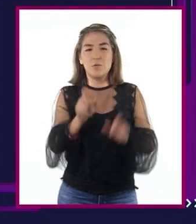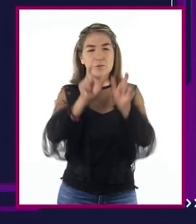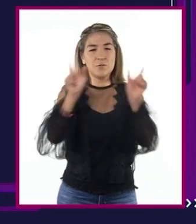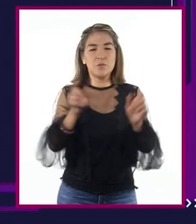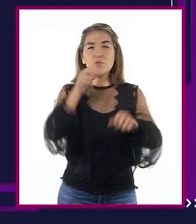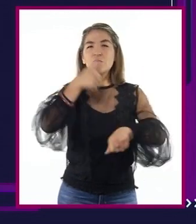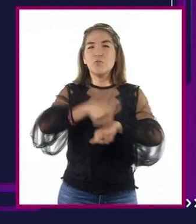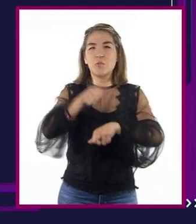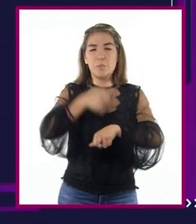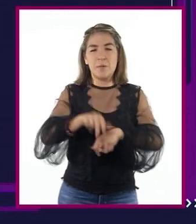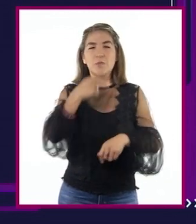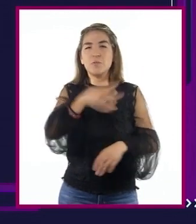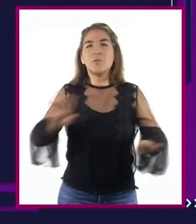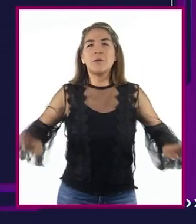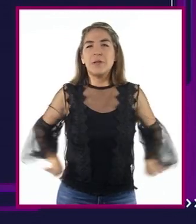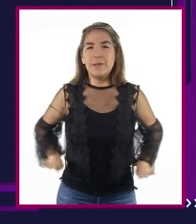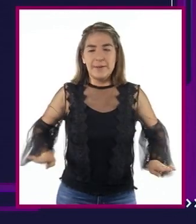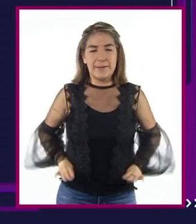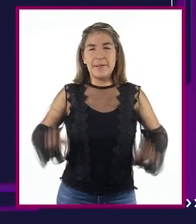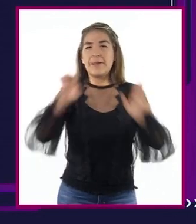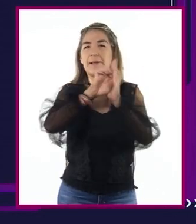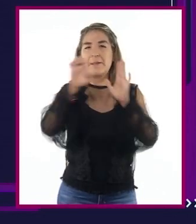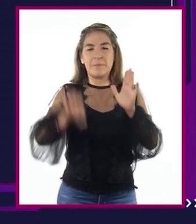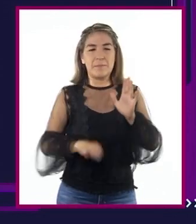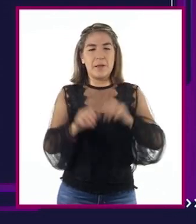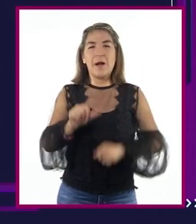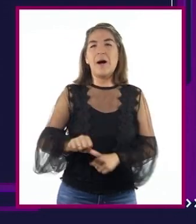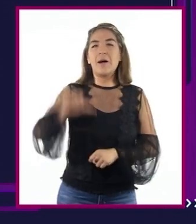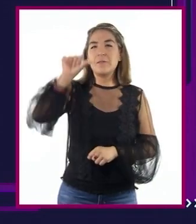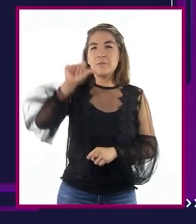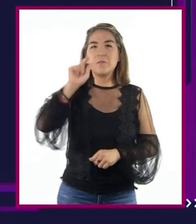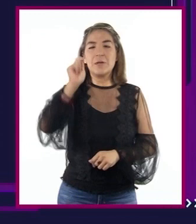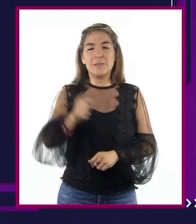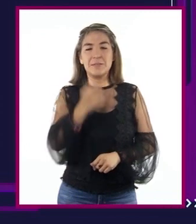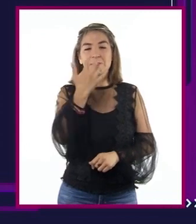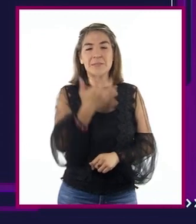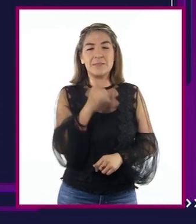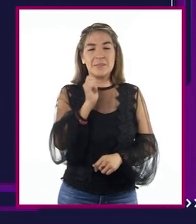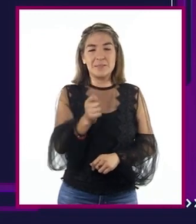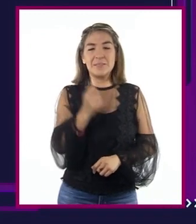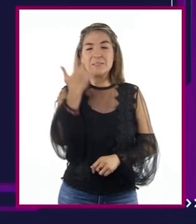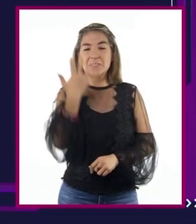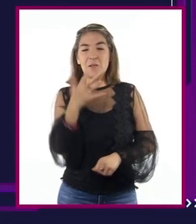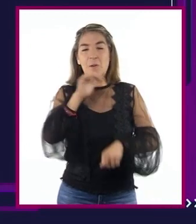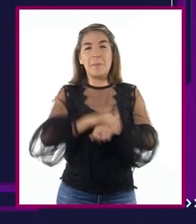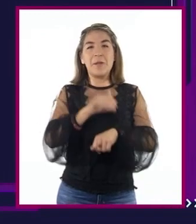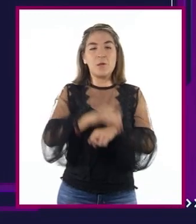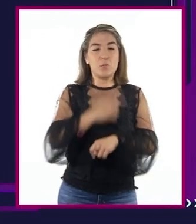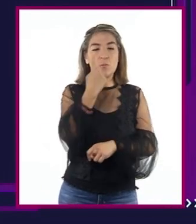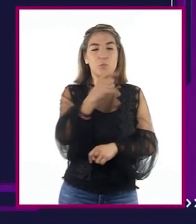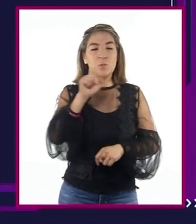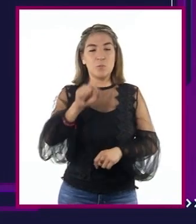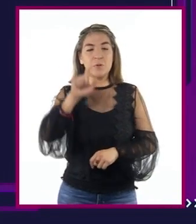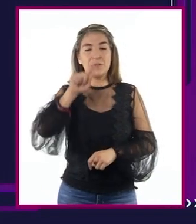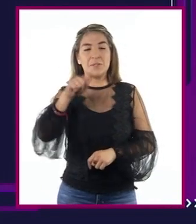dados de una característica. Por ejemplo, la altura de 5 amigos